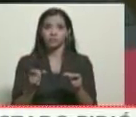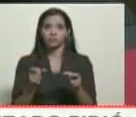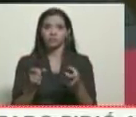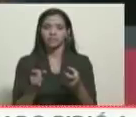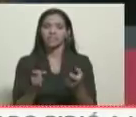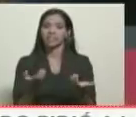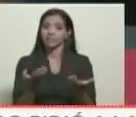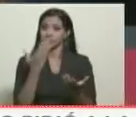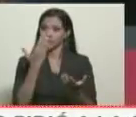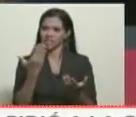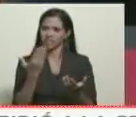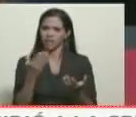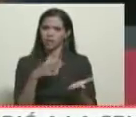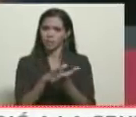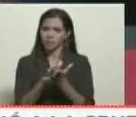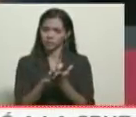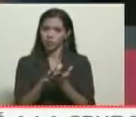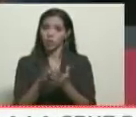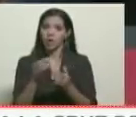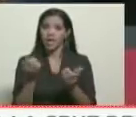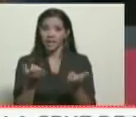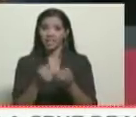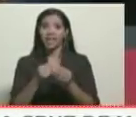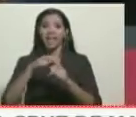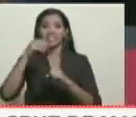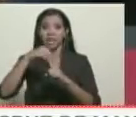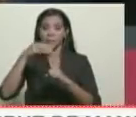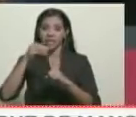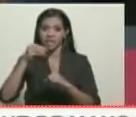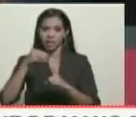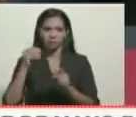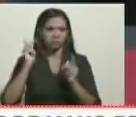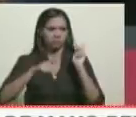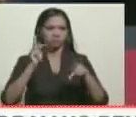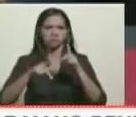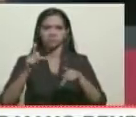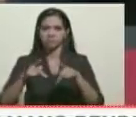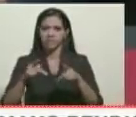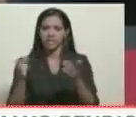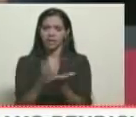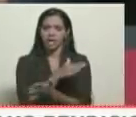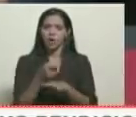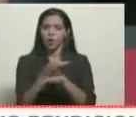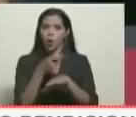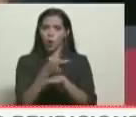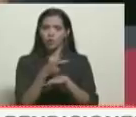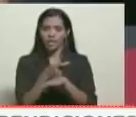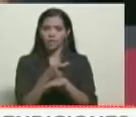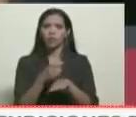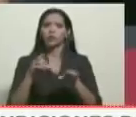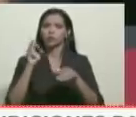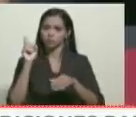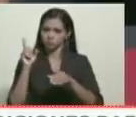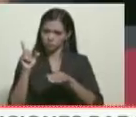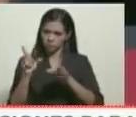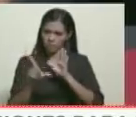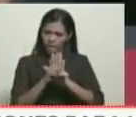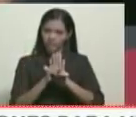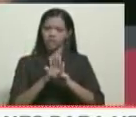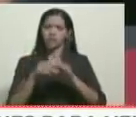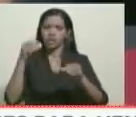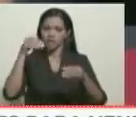distribuidor Altamira para derrocar un gobierno legítimamente constituido y electo por el pueblo en mayo del